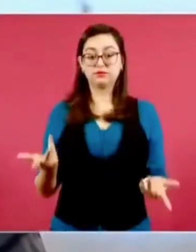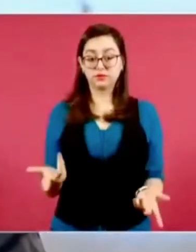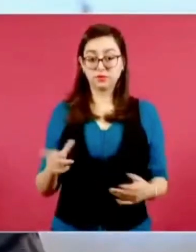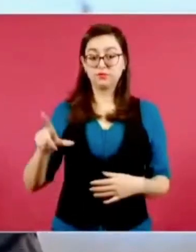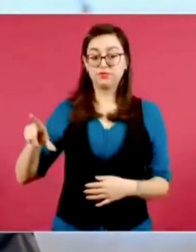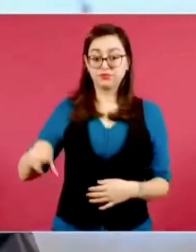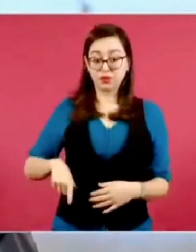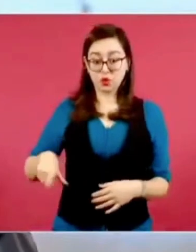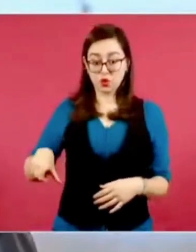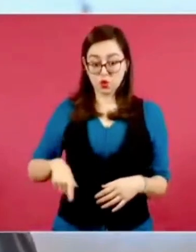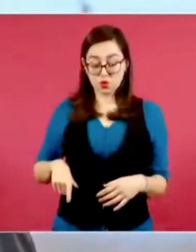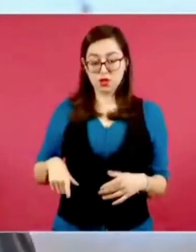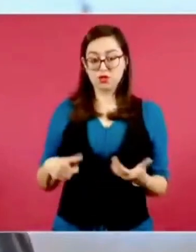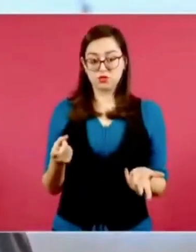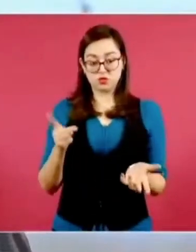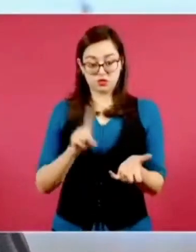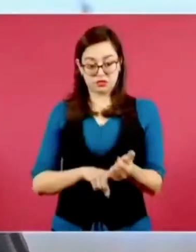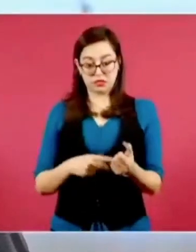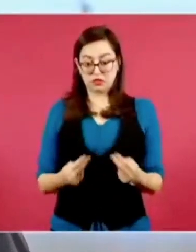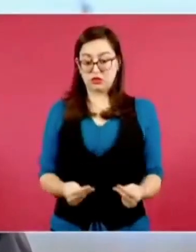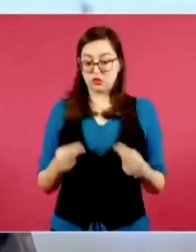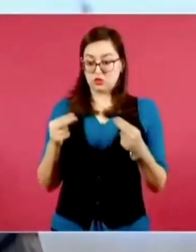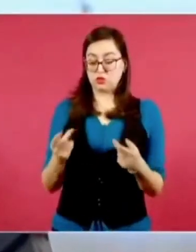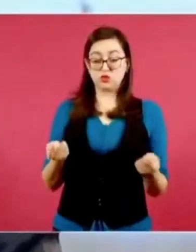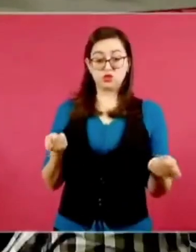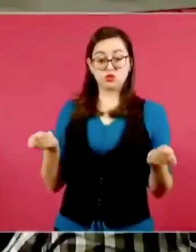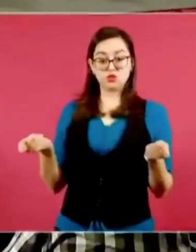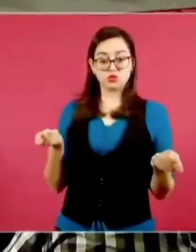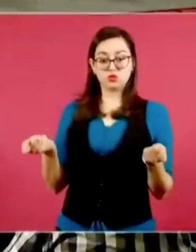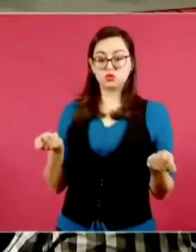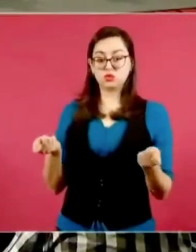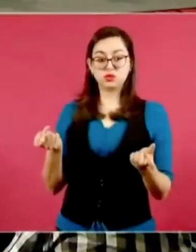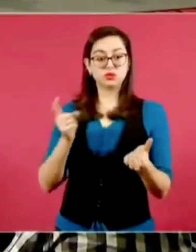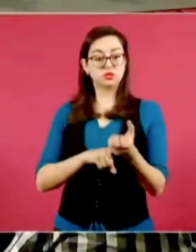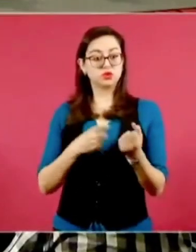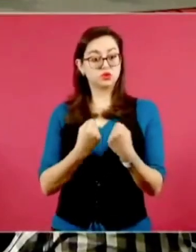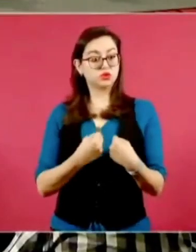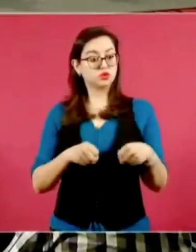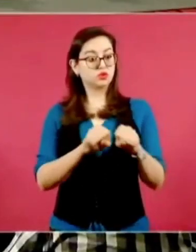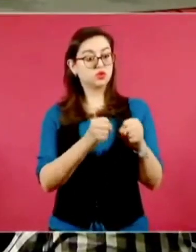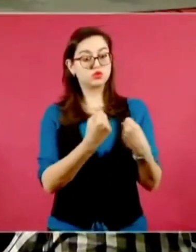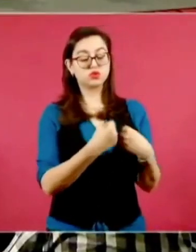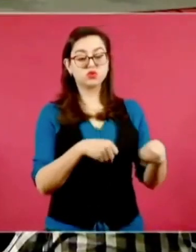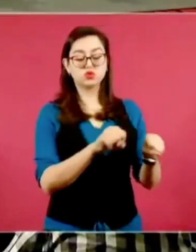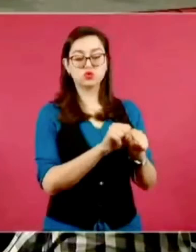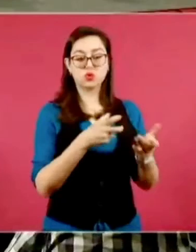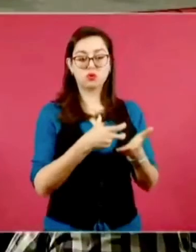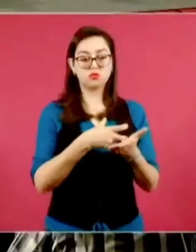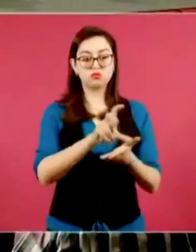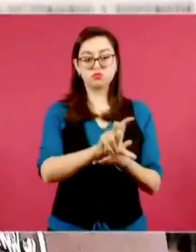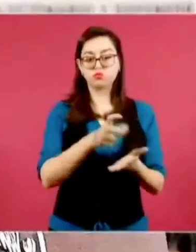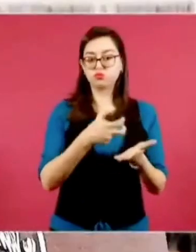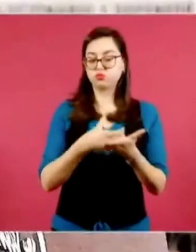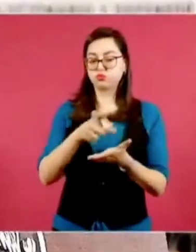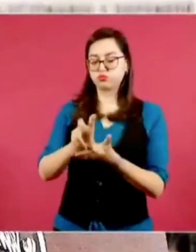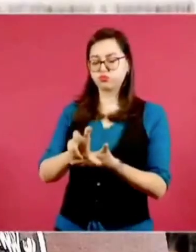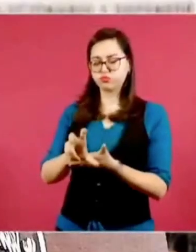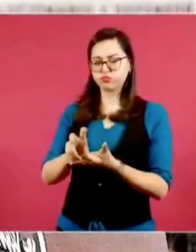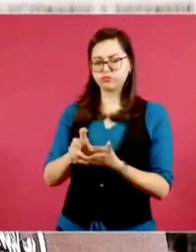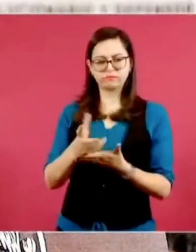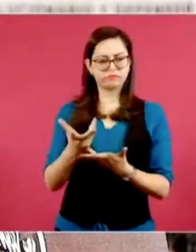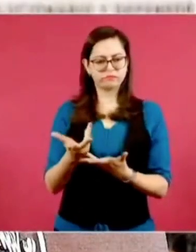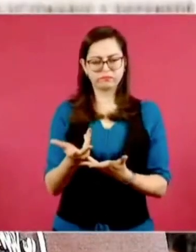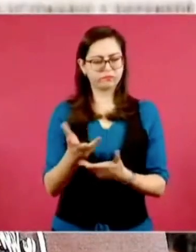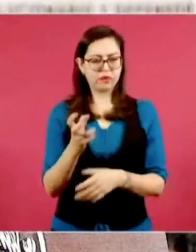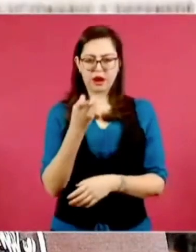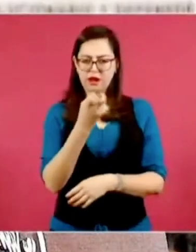gobierno corporativo que se constituye por accionistas e inversionistas, que no se aplica a la